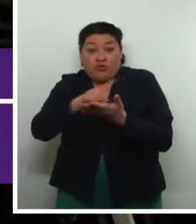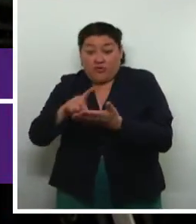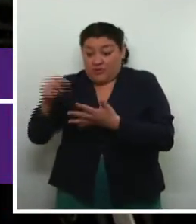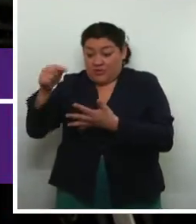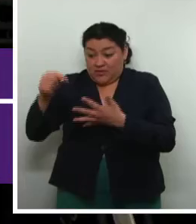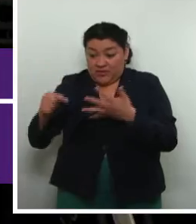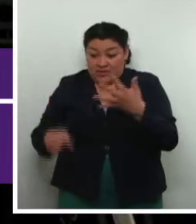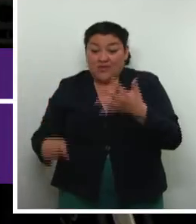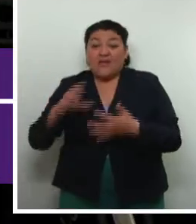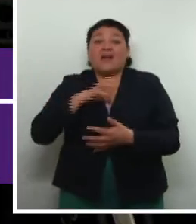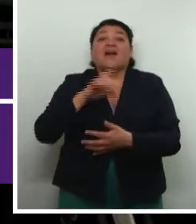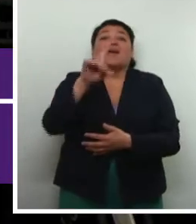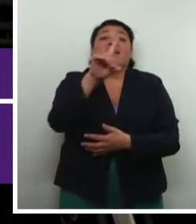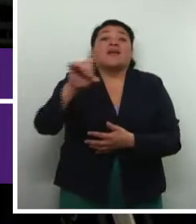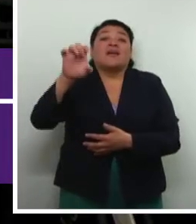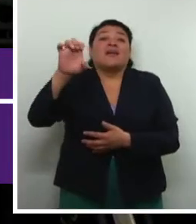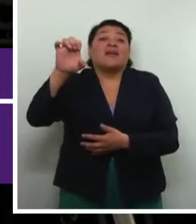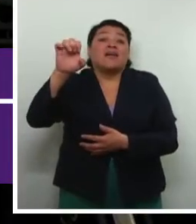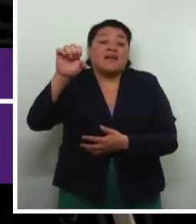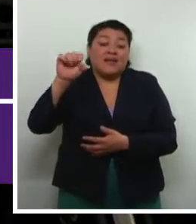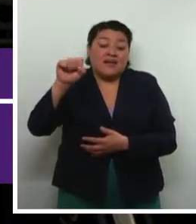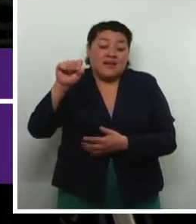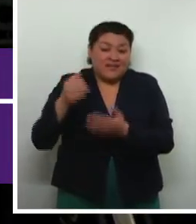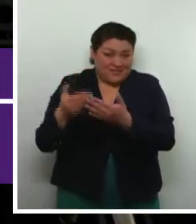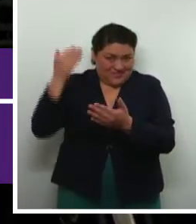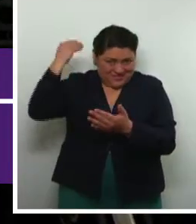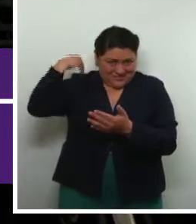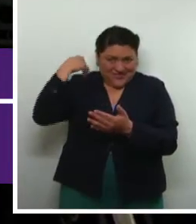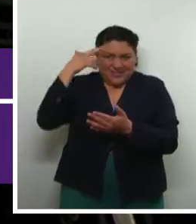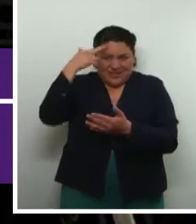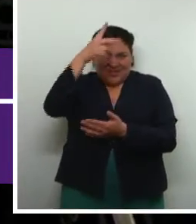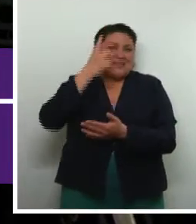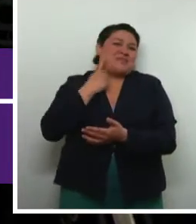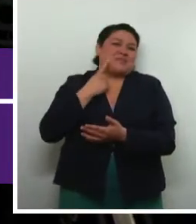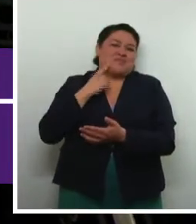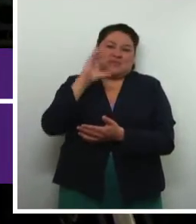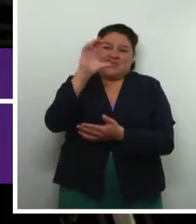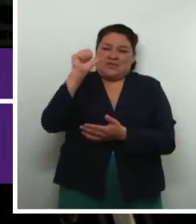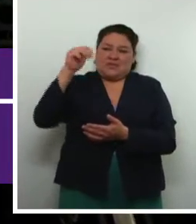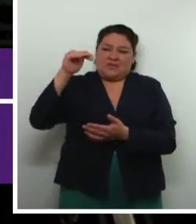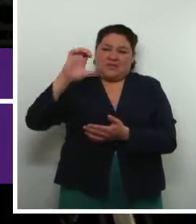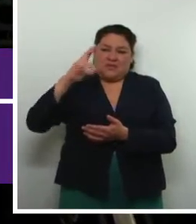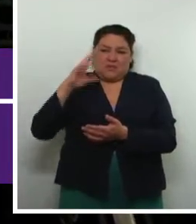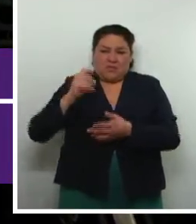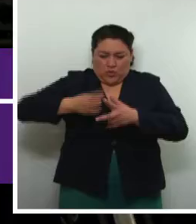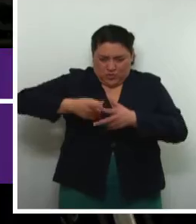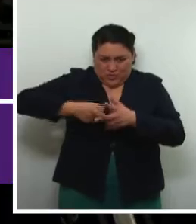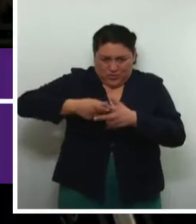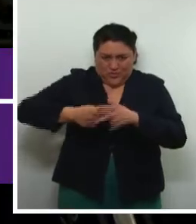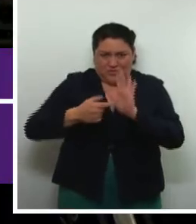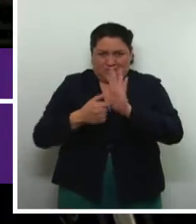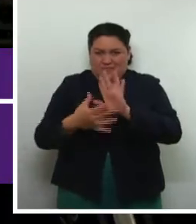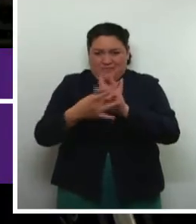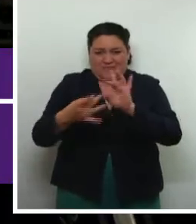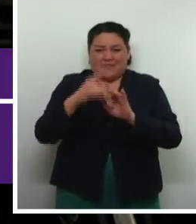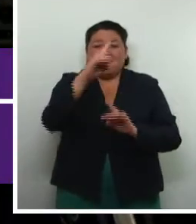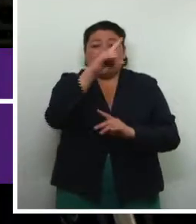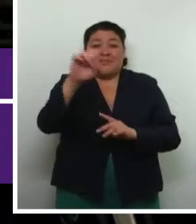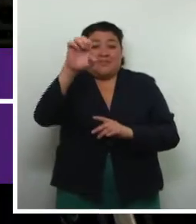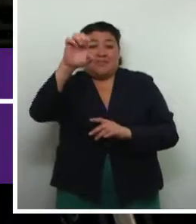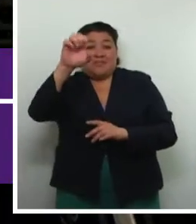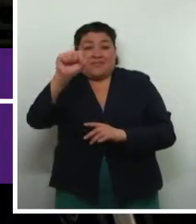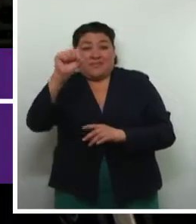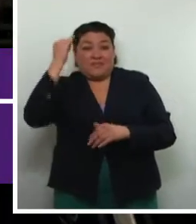de 160, el otro día leyó el diputado Camacho la estadística, con más de